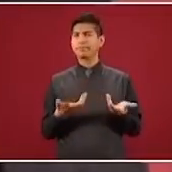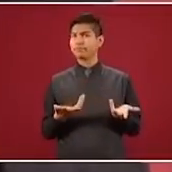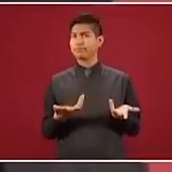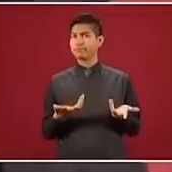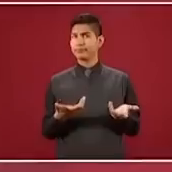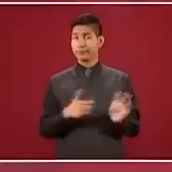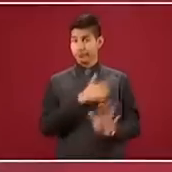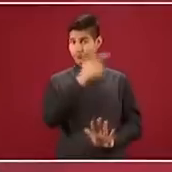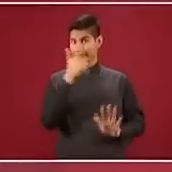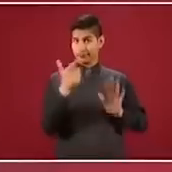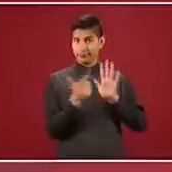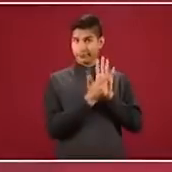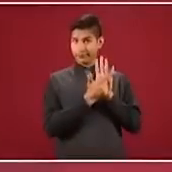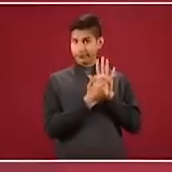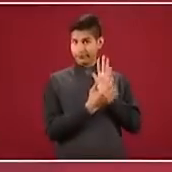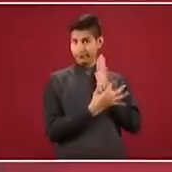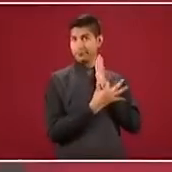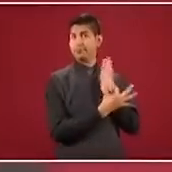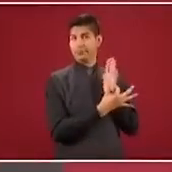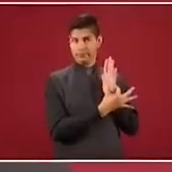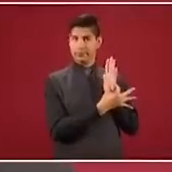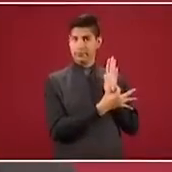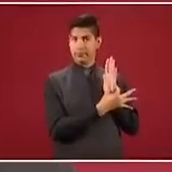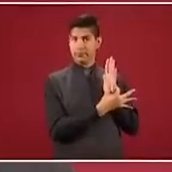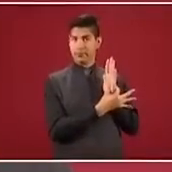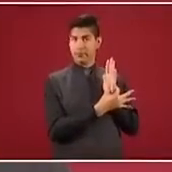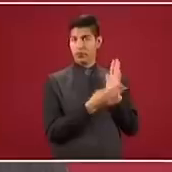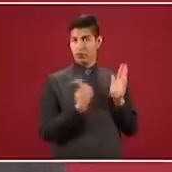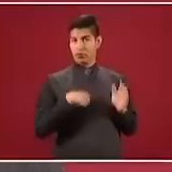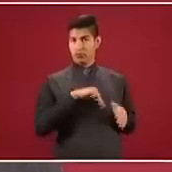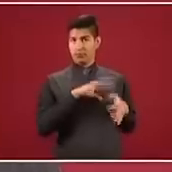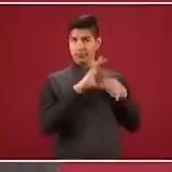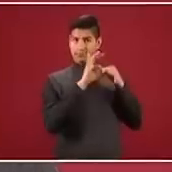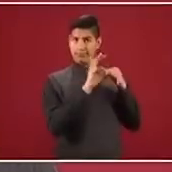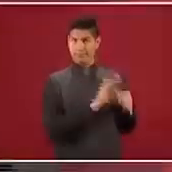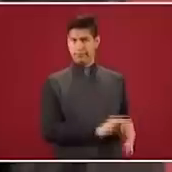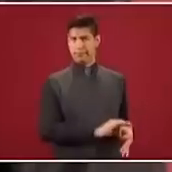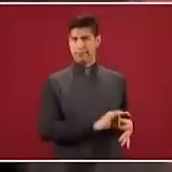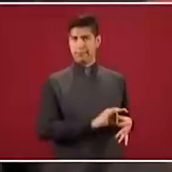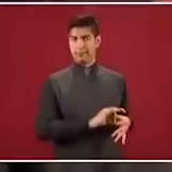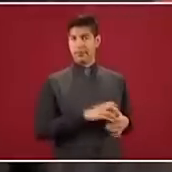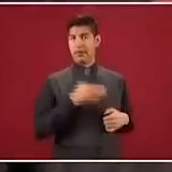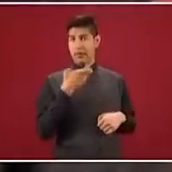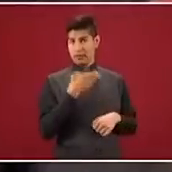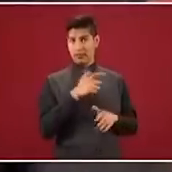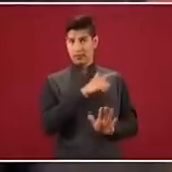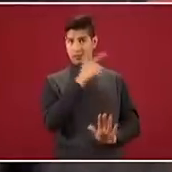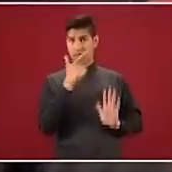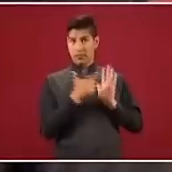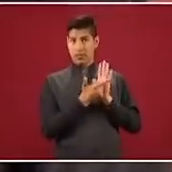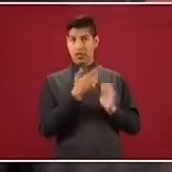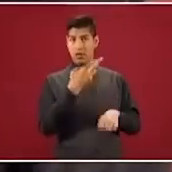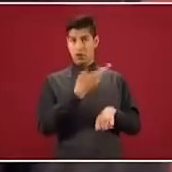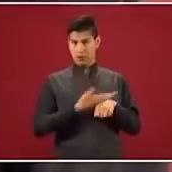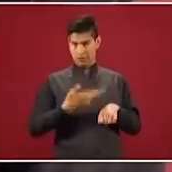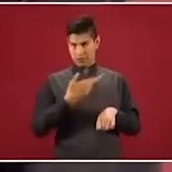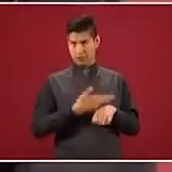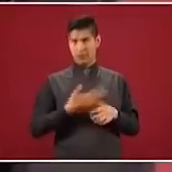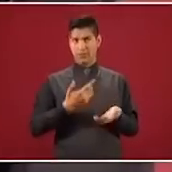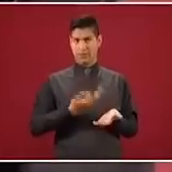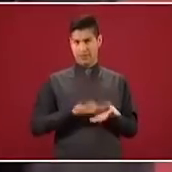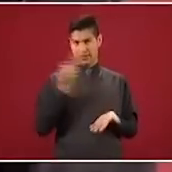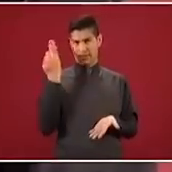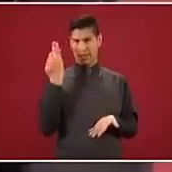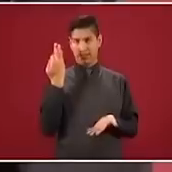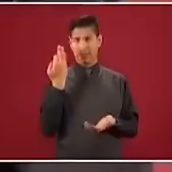con la ley de coordinación fiscal. O sea, para que